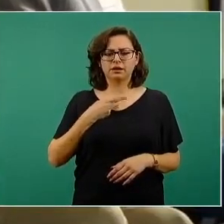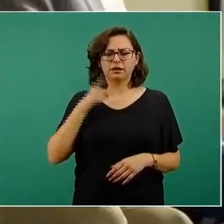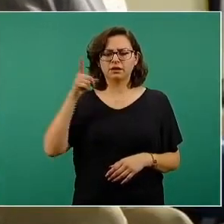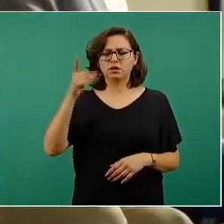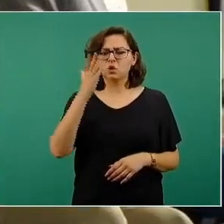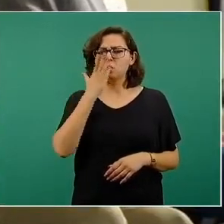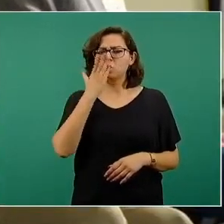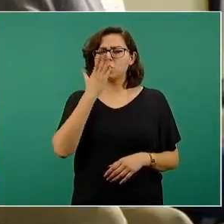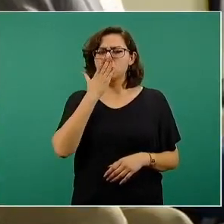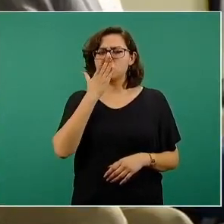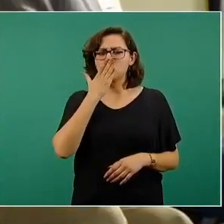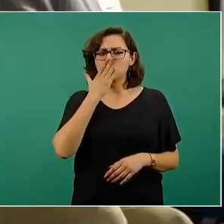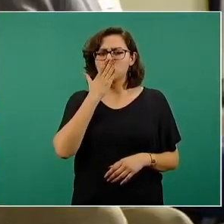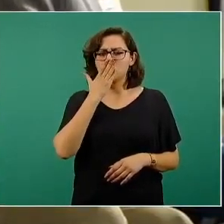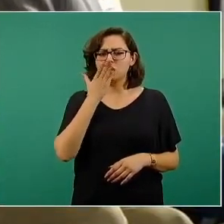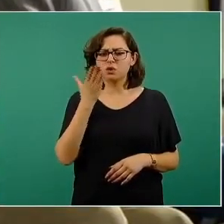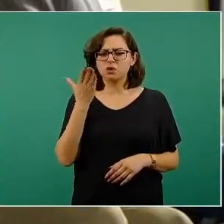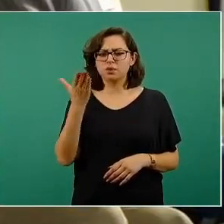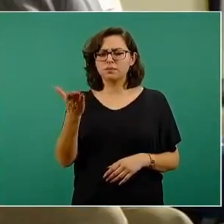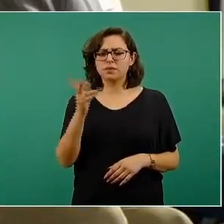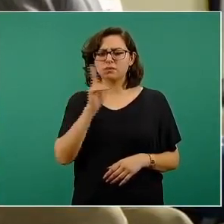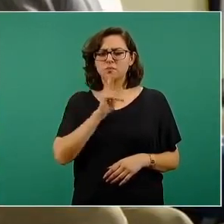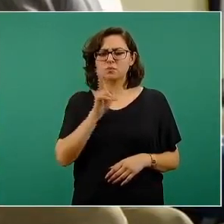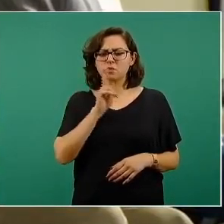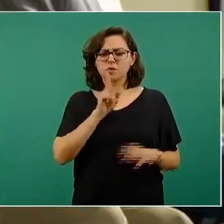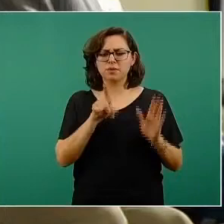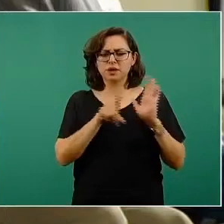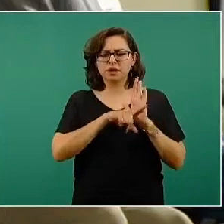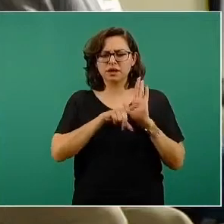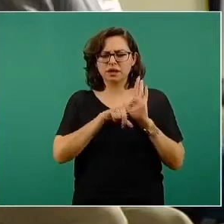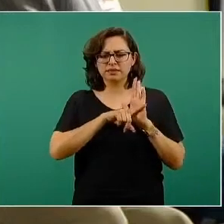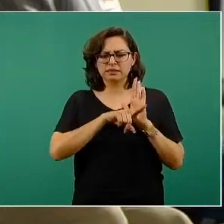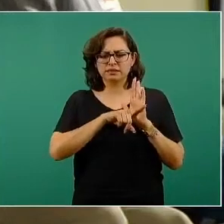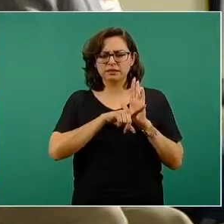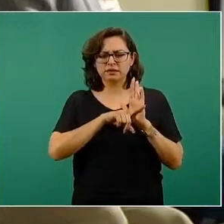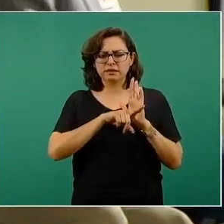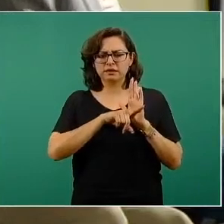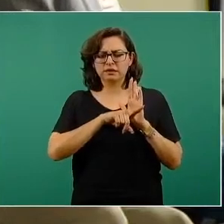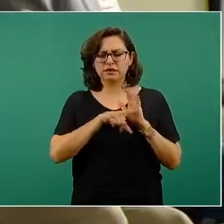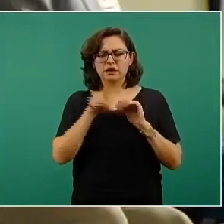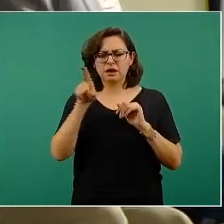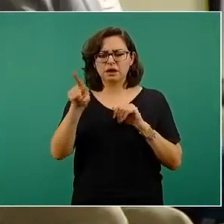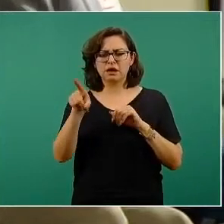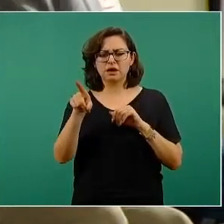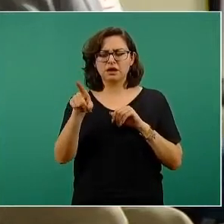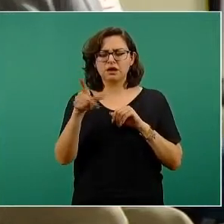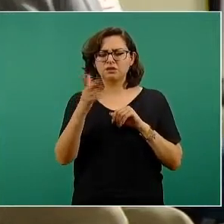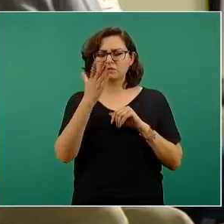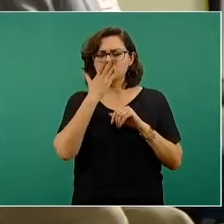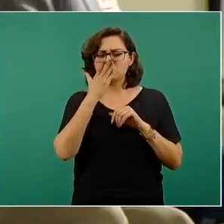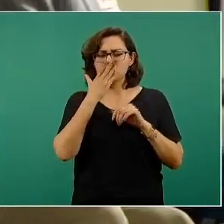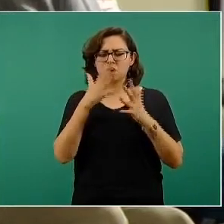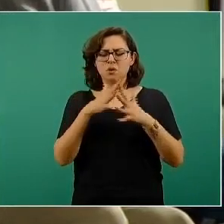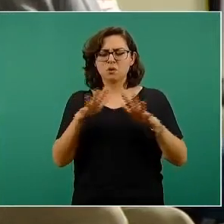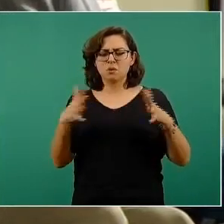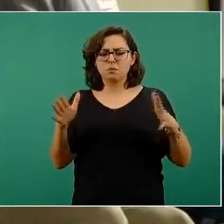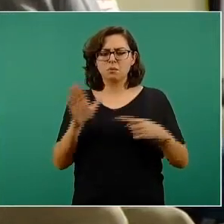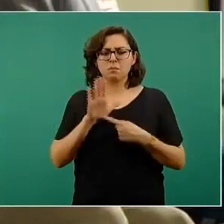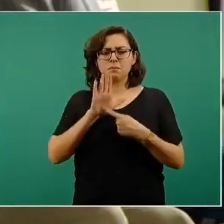van a pedir pruebas negativas de COVID-19. ¿Cuál sería la... ¿En dónde, perdón? Playas de Sonora. En Sonora, sí, que están, van a pedir pruebas